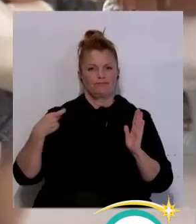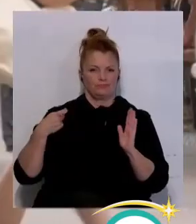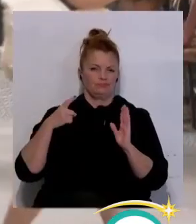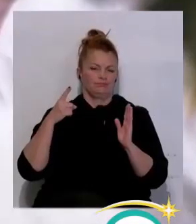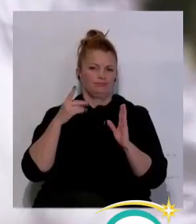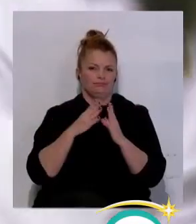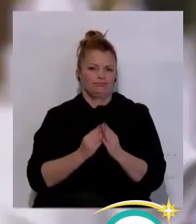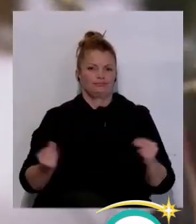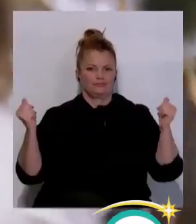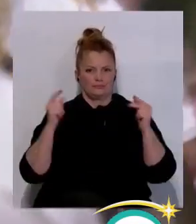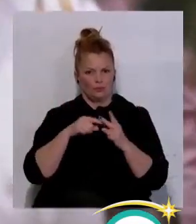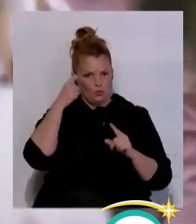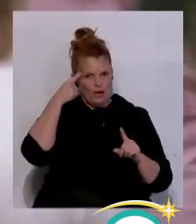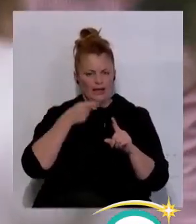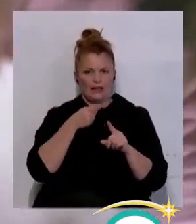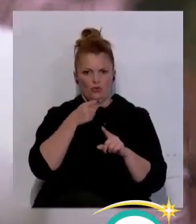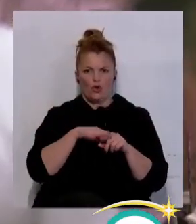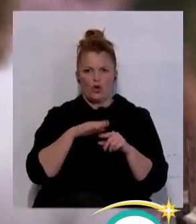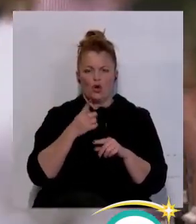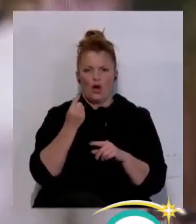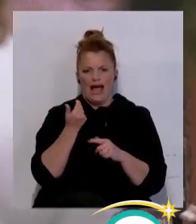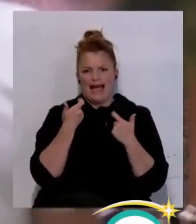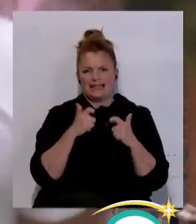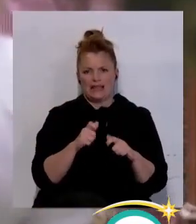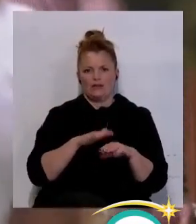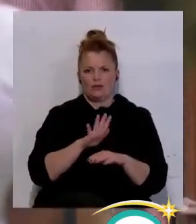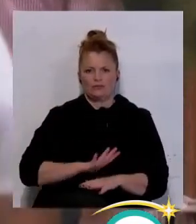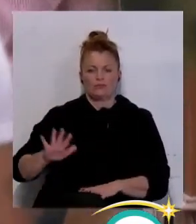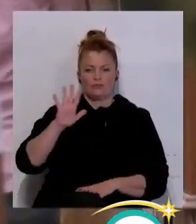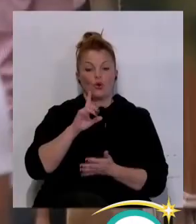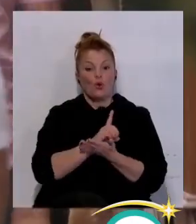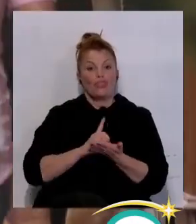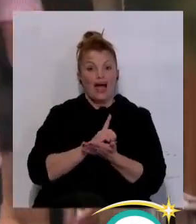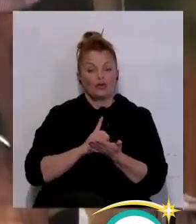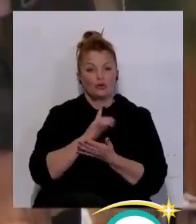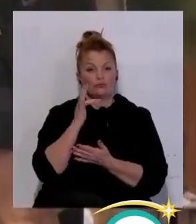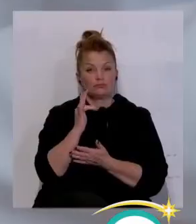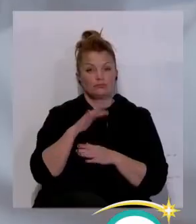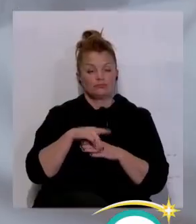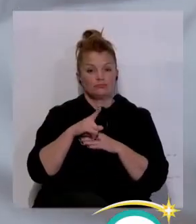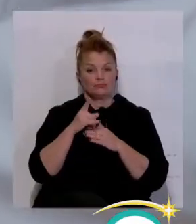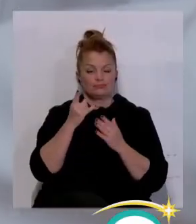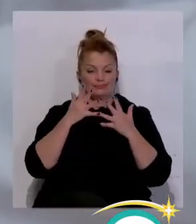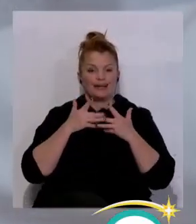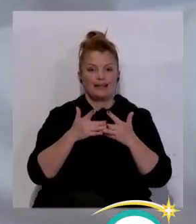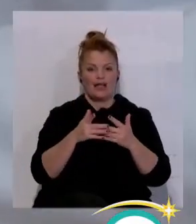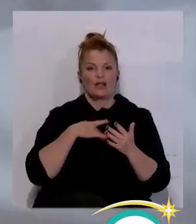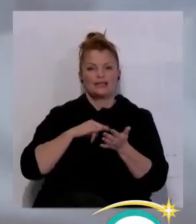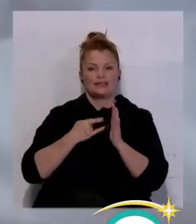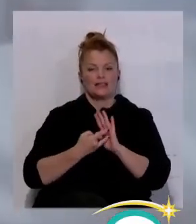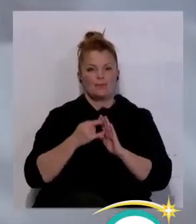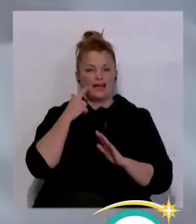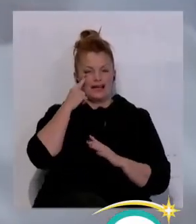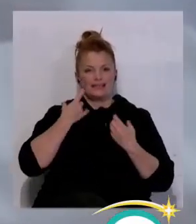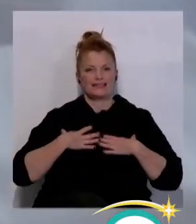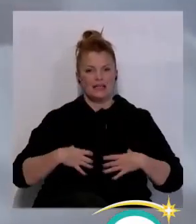enfermedad, un objetivo asequible y especialmente en España, por los datos positivos registrados en el sistema sanitario público.